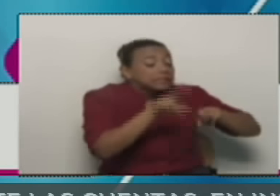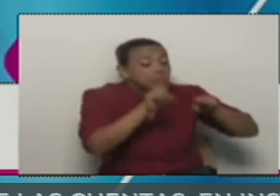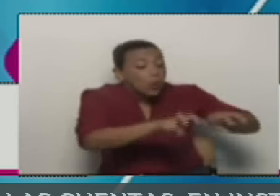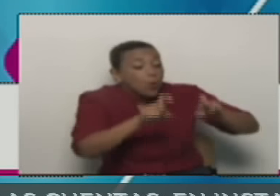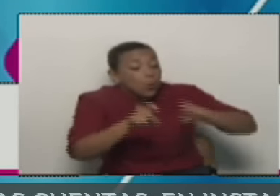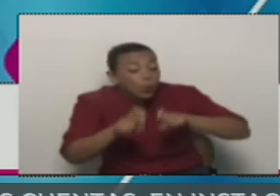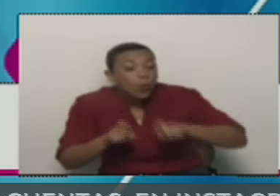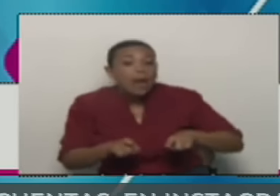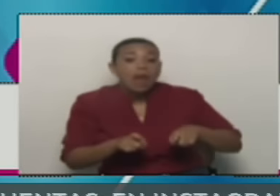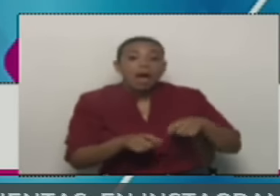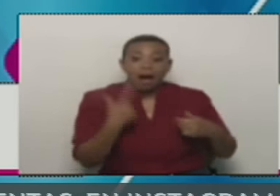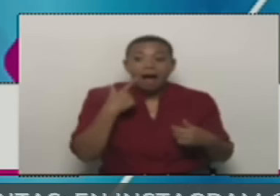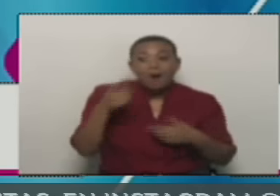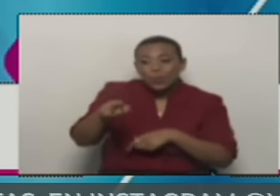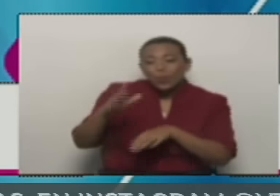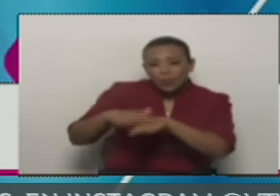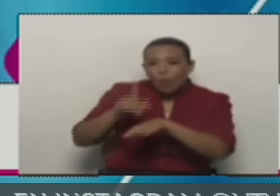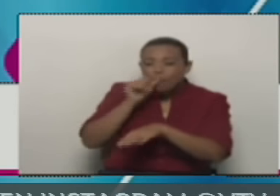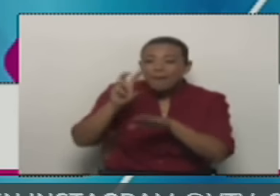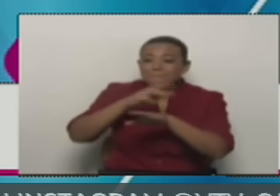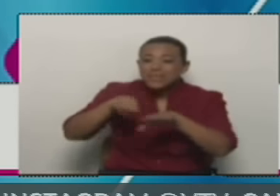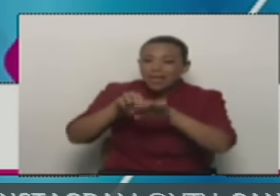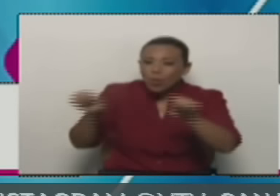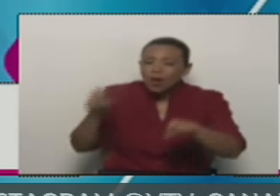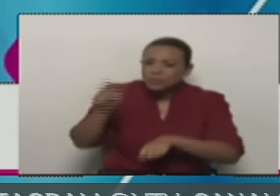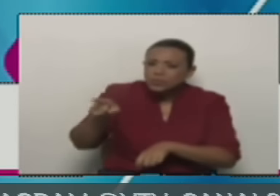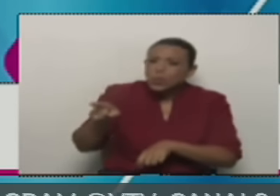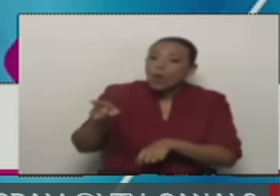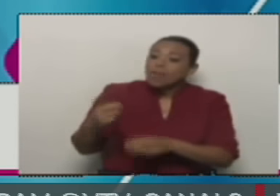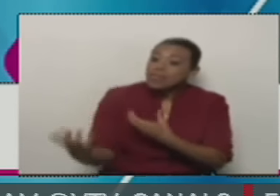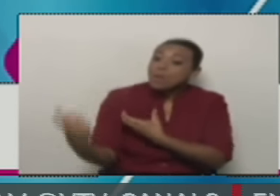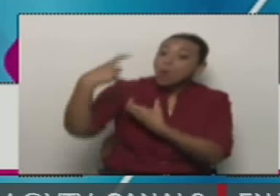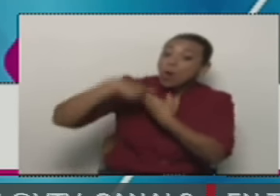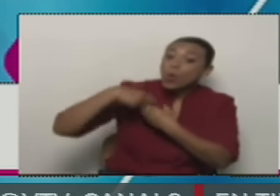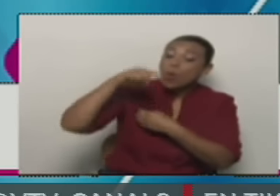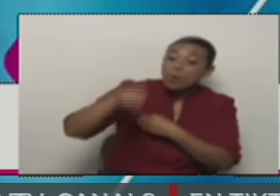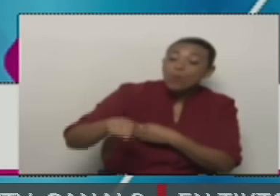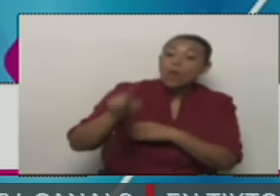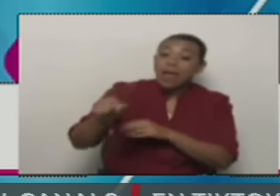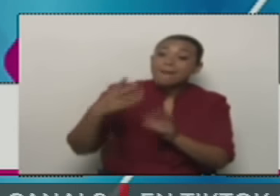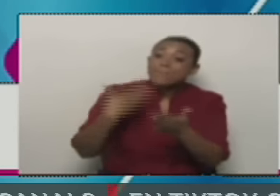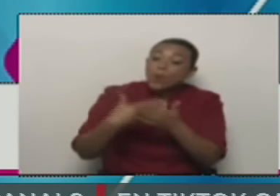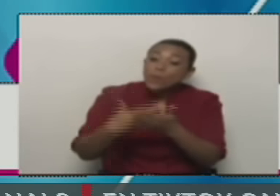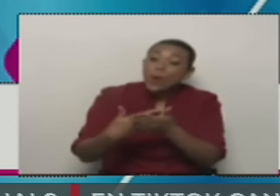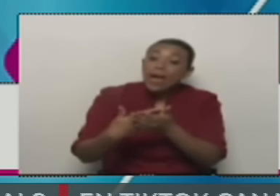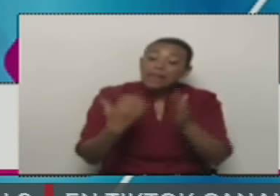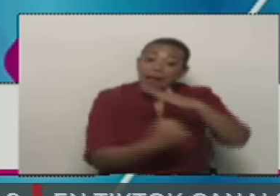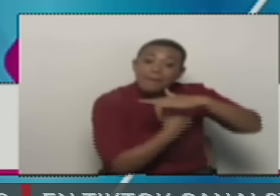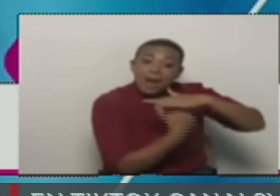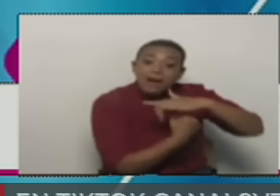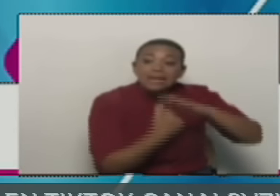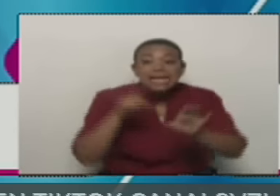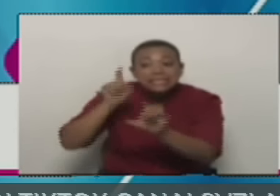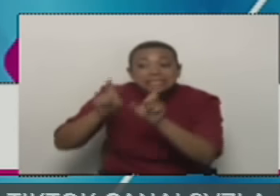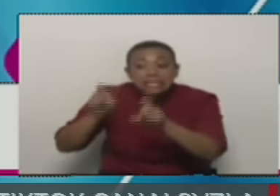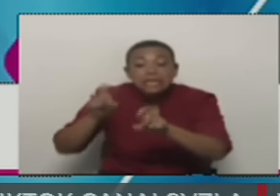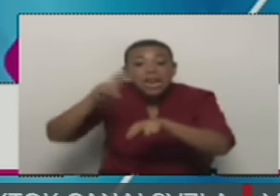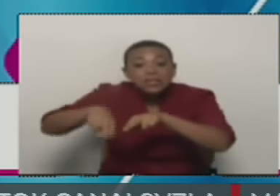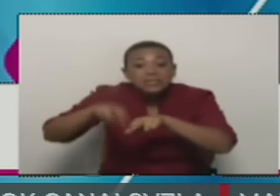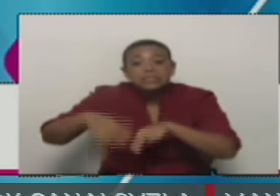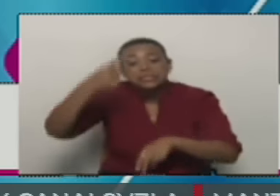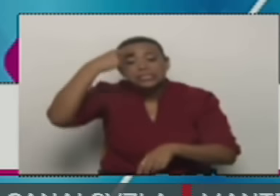¿no? Ahora, cuando hablaba el compañero Héctor del tema educativo, nosotros como comuna tenemos propuestas que vienen de la base para tratar de